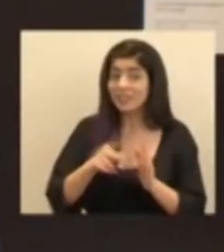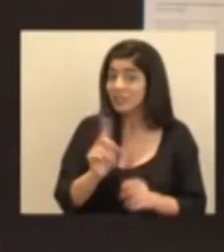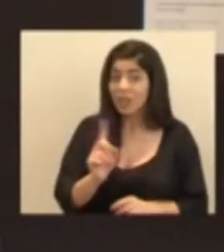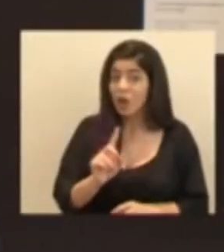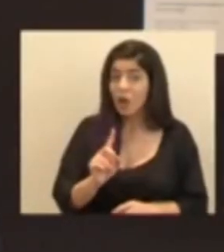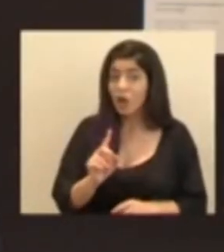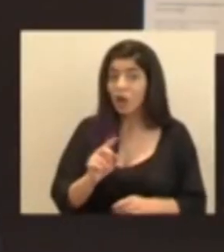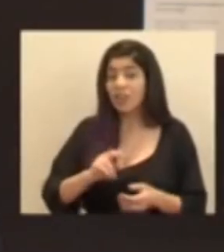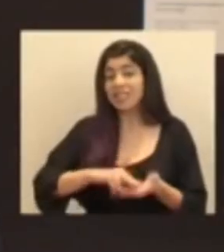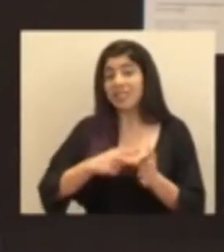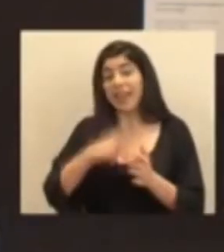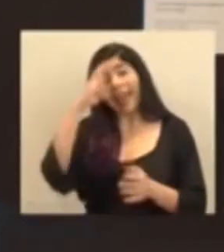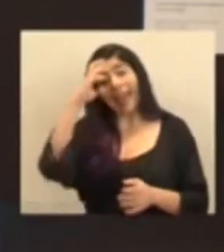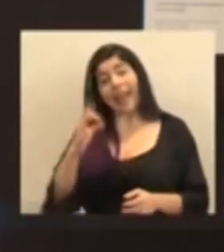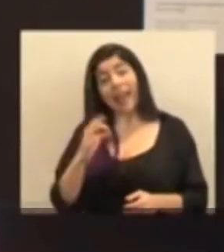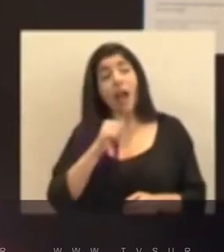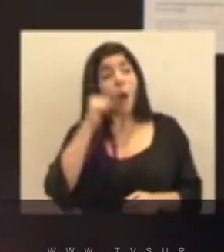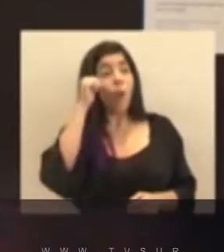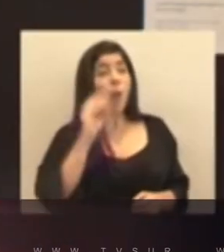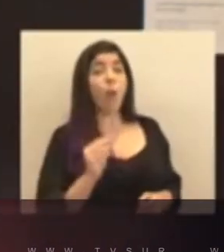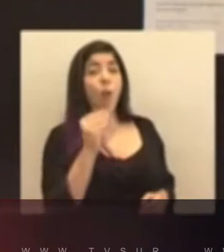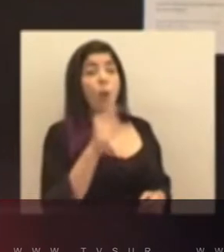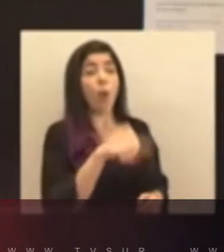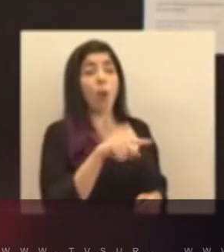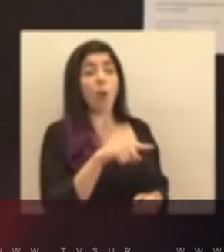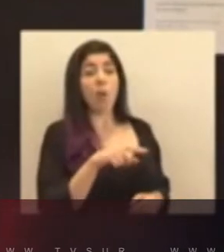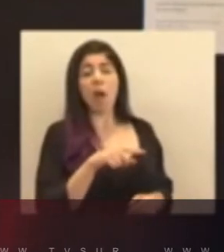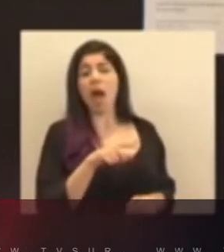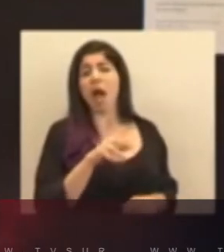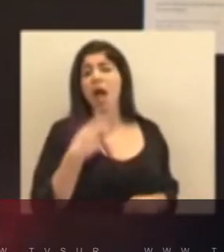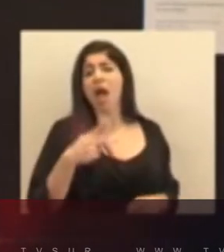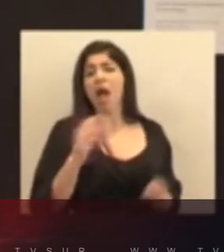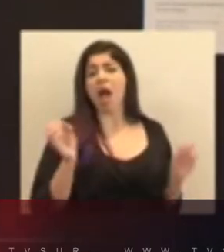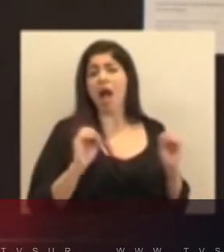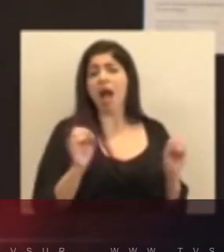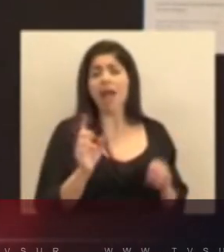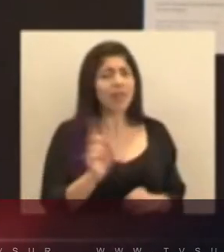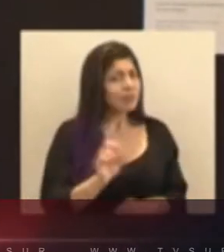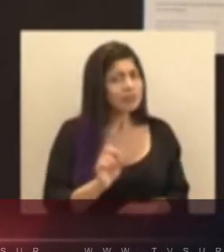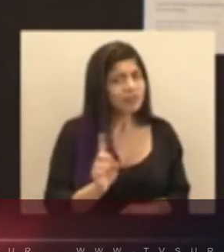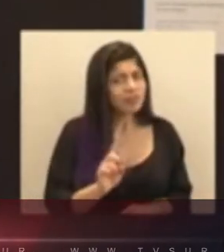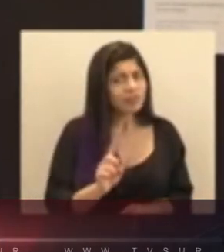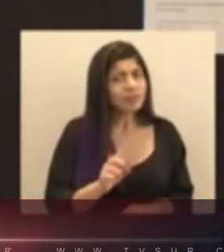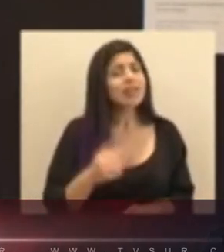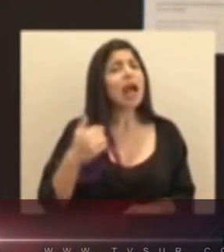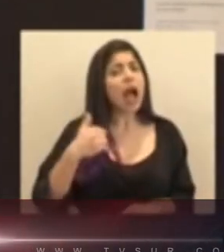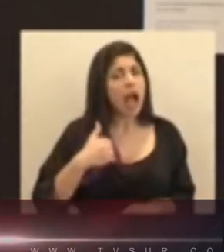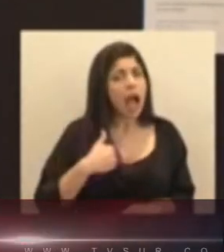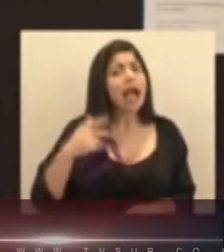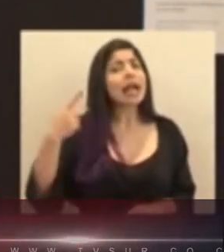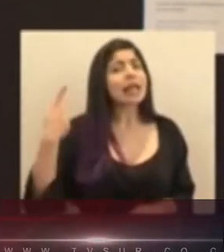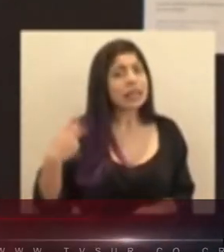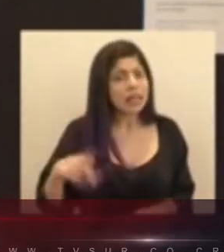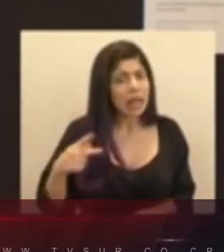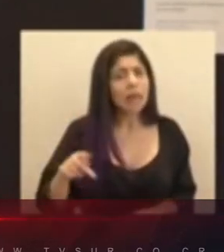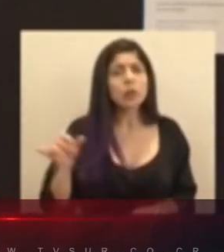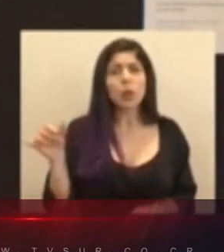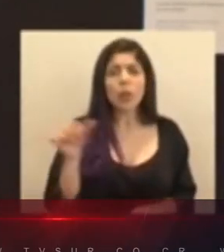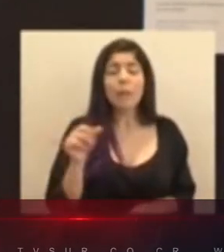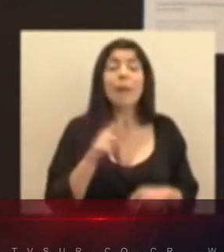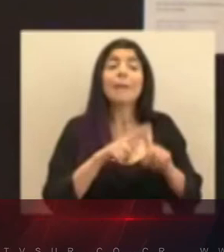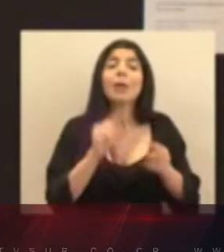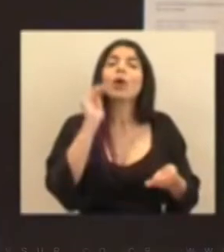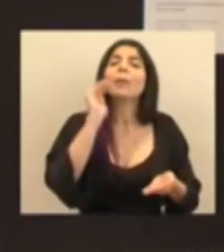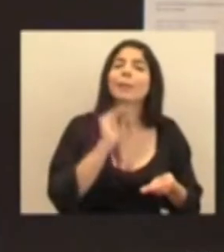que los adultos jóvenes tampoco estén en riesgo, simplemente es un riesgo que es menor.